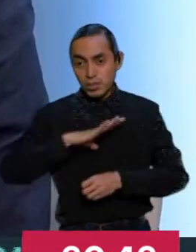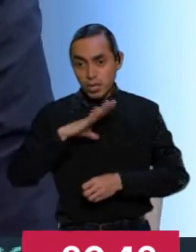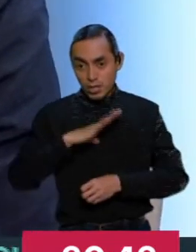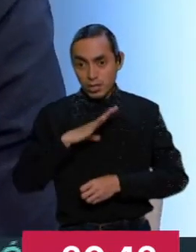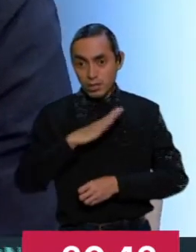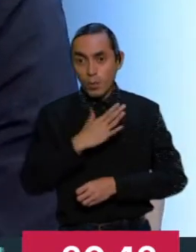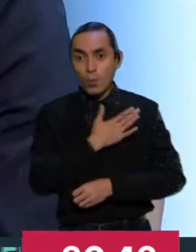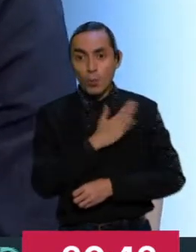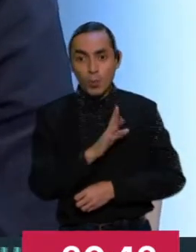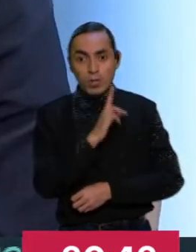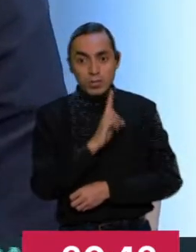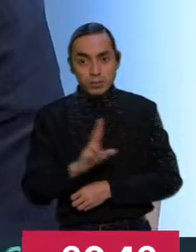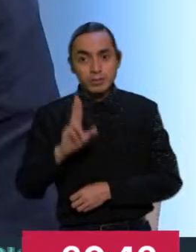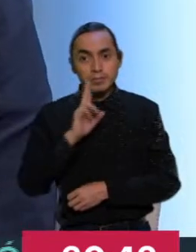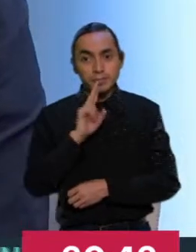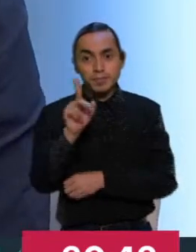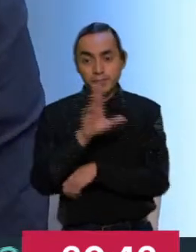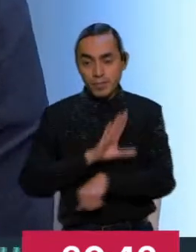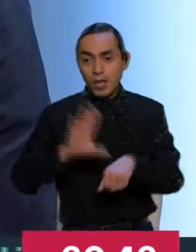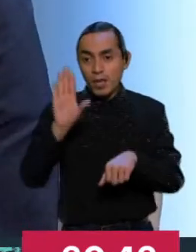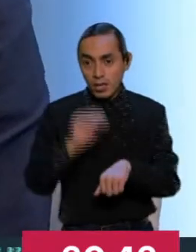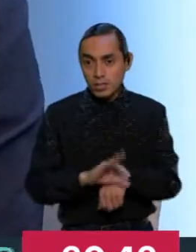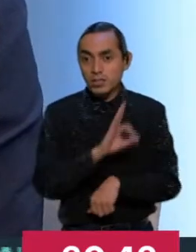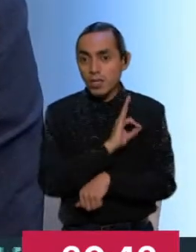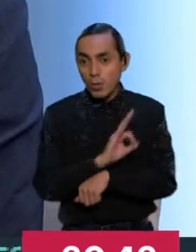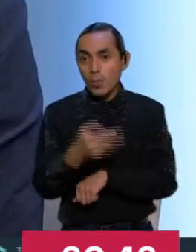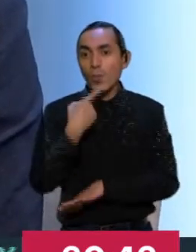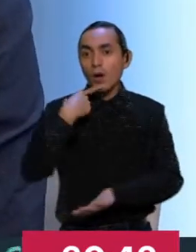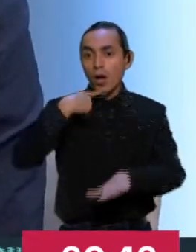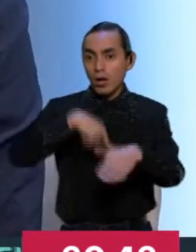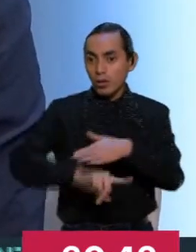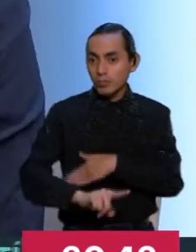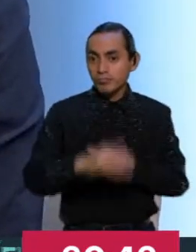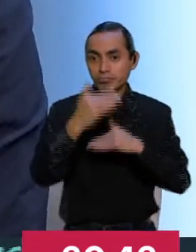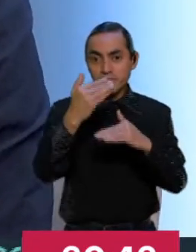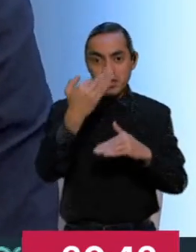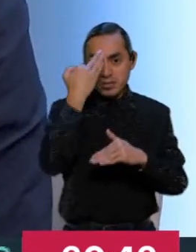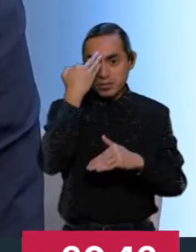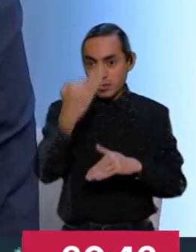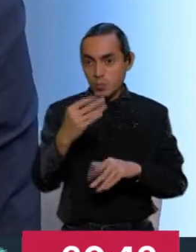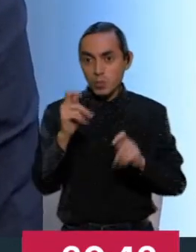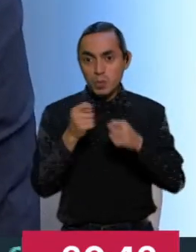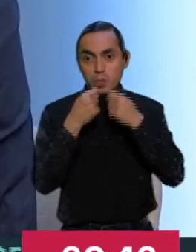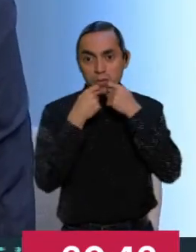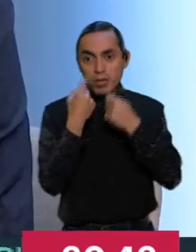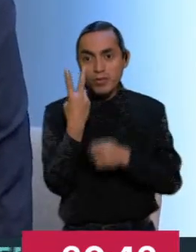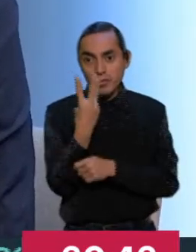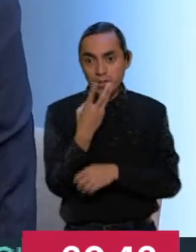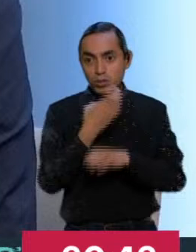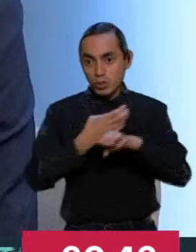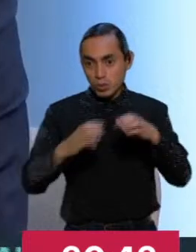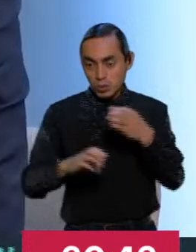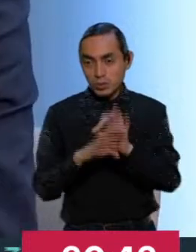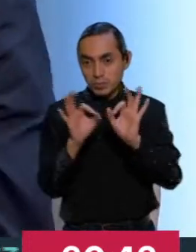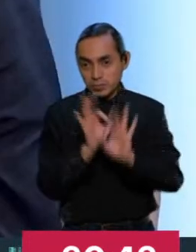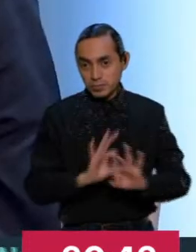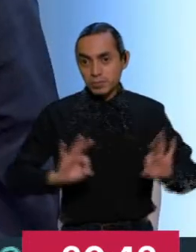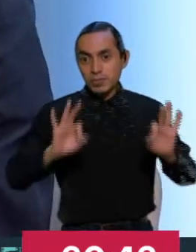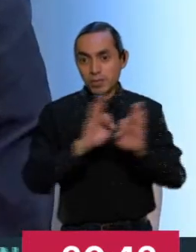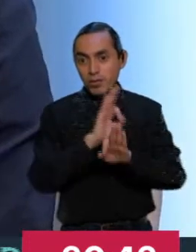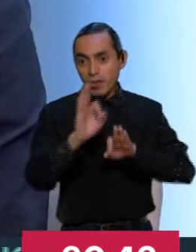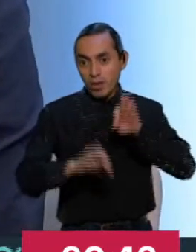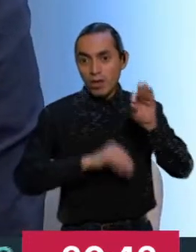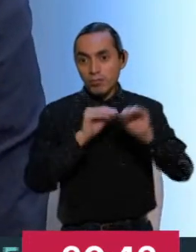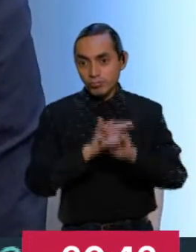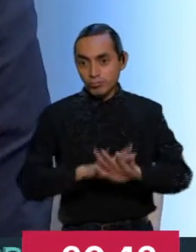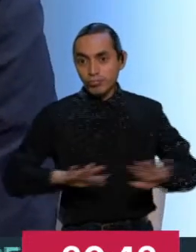a permitir que se pueda denunciar esto y que tendría tres factores claves. Tratar de que se haga más pública la conversación